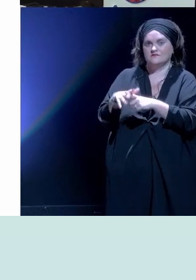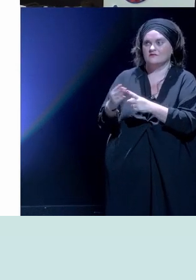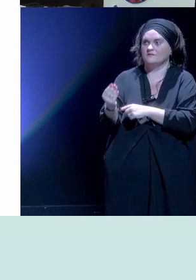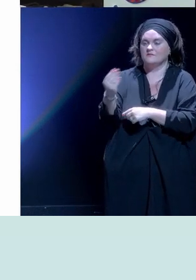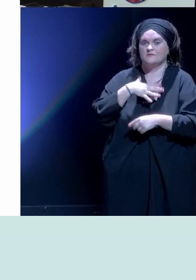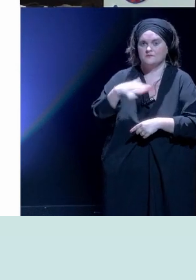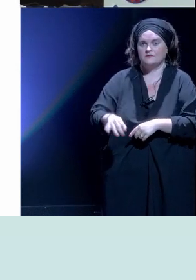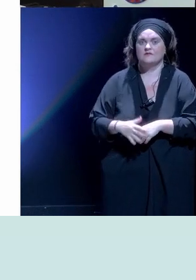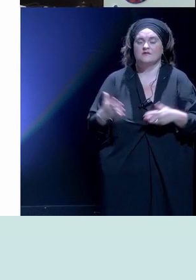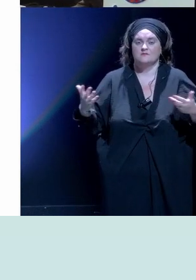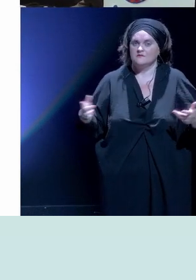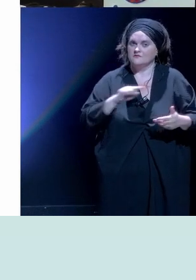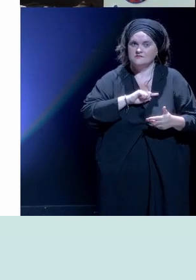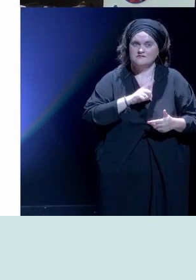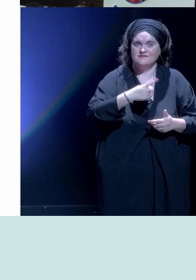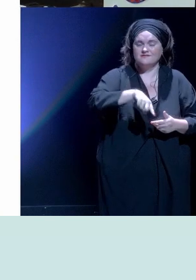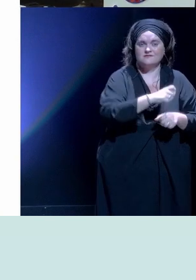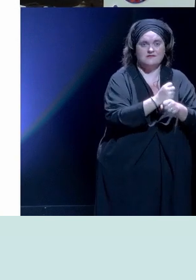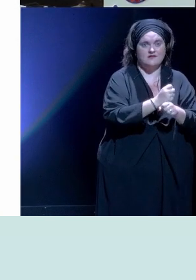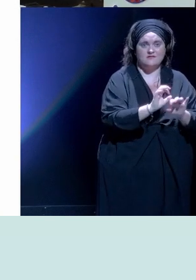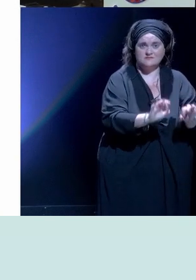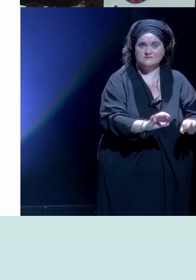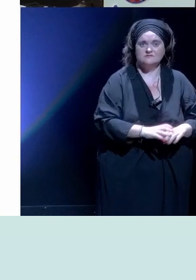tienen esta sensación,